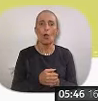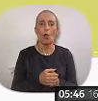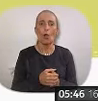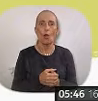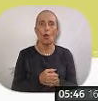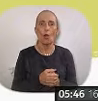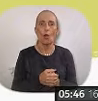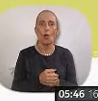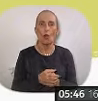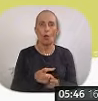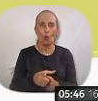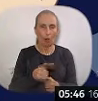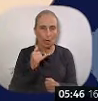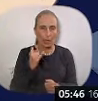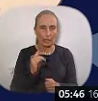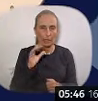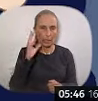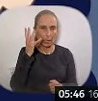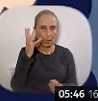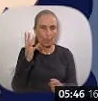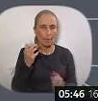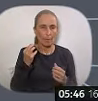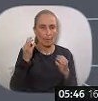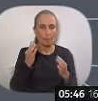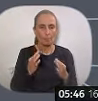¡Ahí está el temperamento!